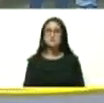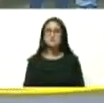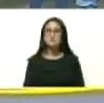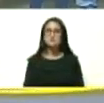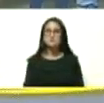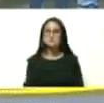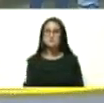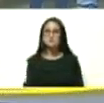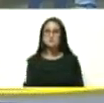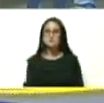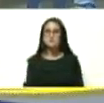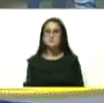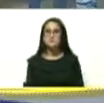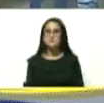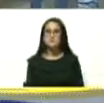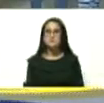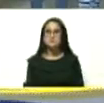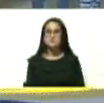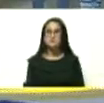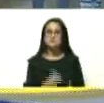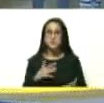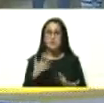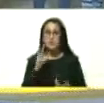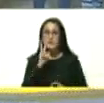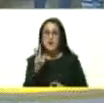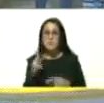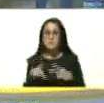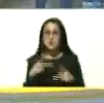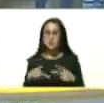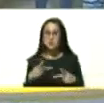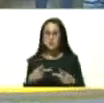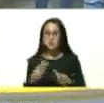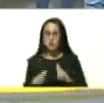Bueno, tenemos que visualizar el proceso,